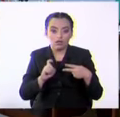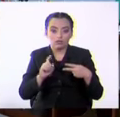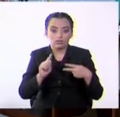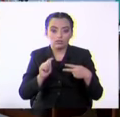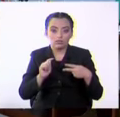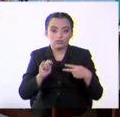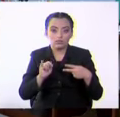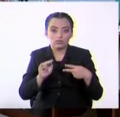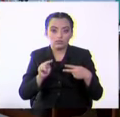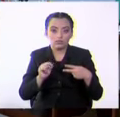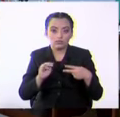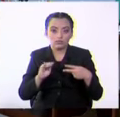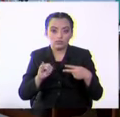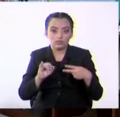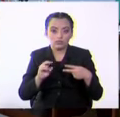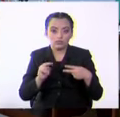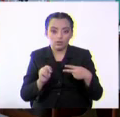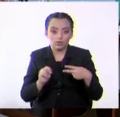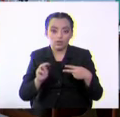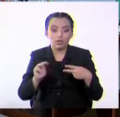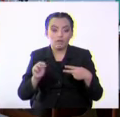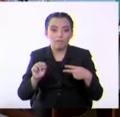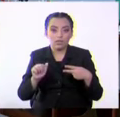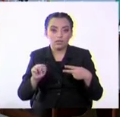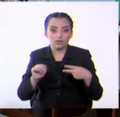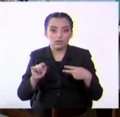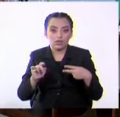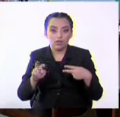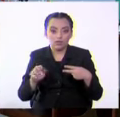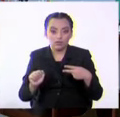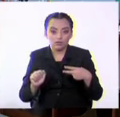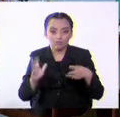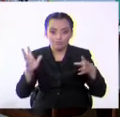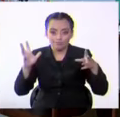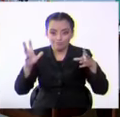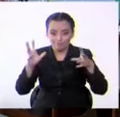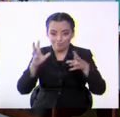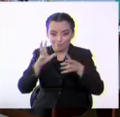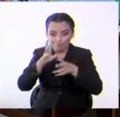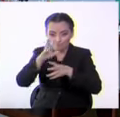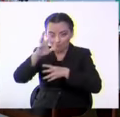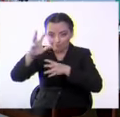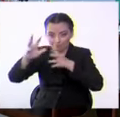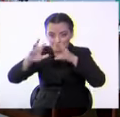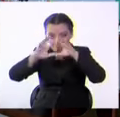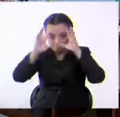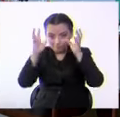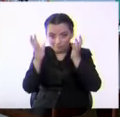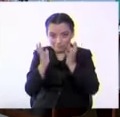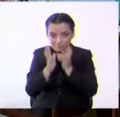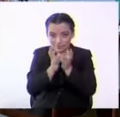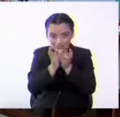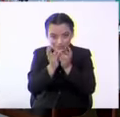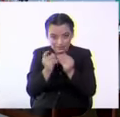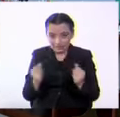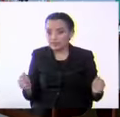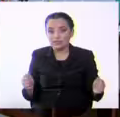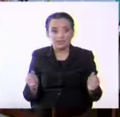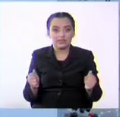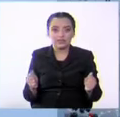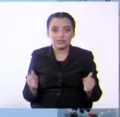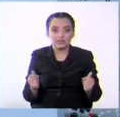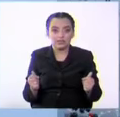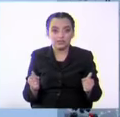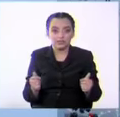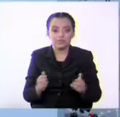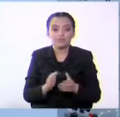y ya ha habido 5 episodios anteriores donde una gran cantidad de organismos vivos ha desaparecido de la faz de la Tierra.